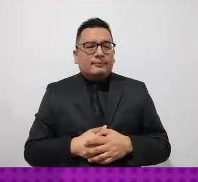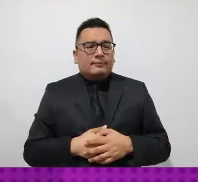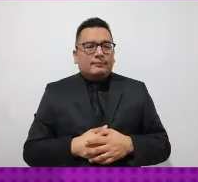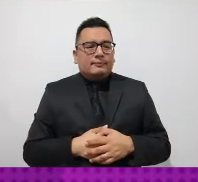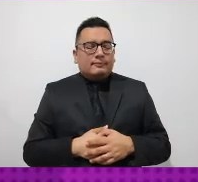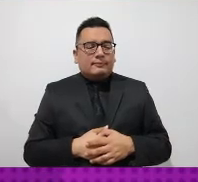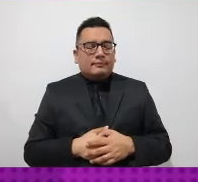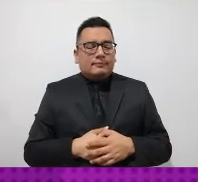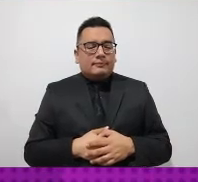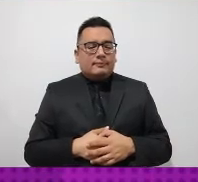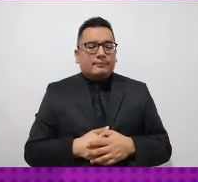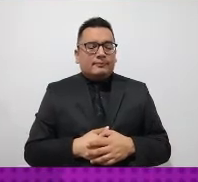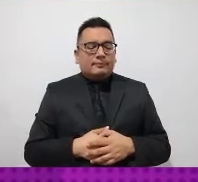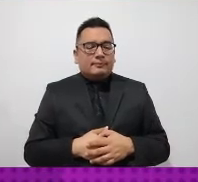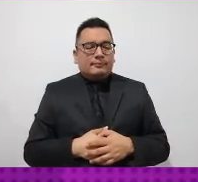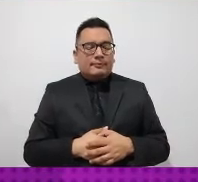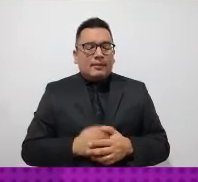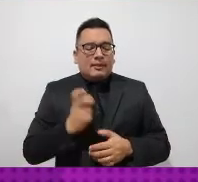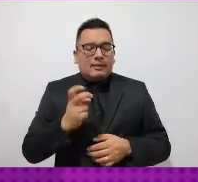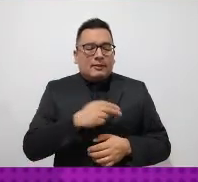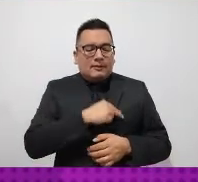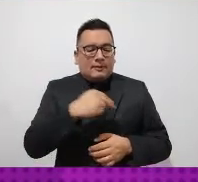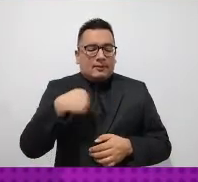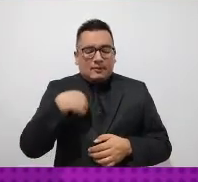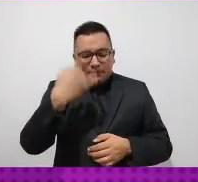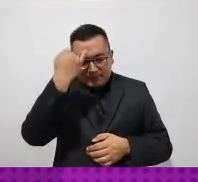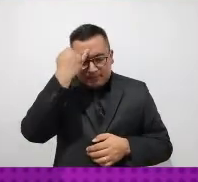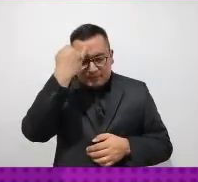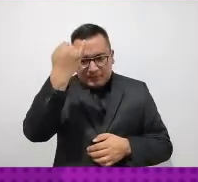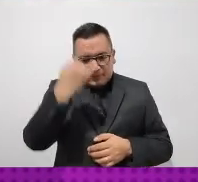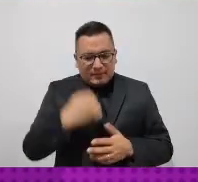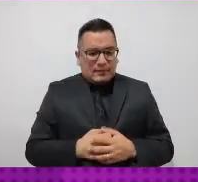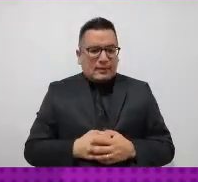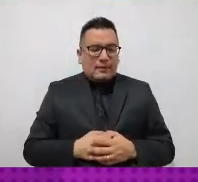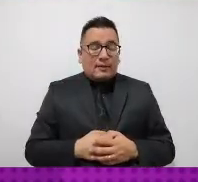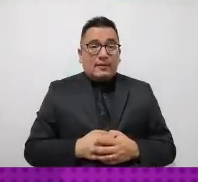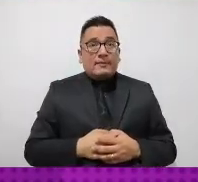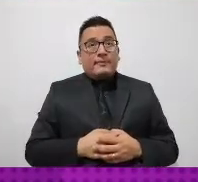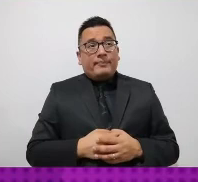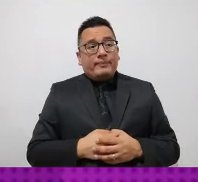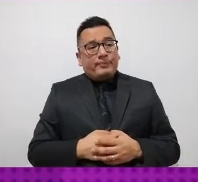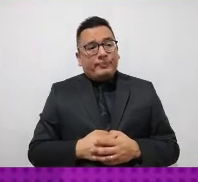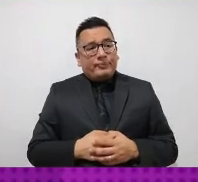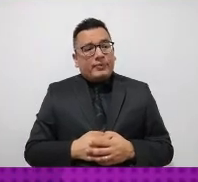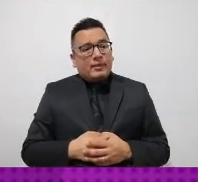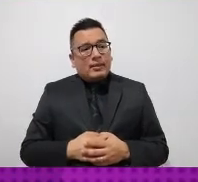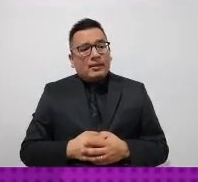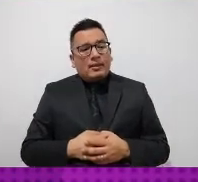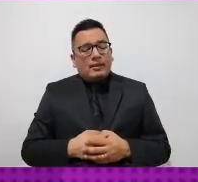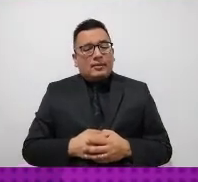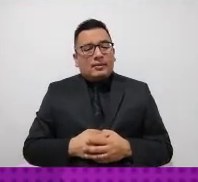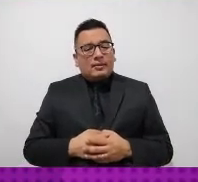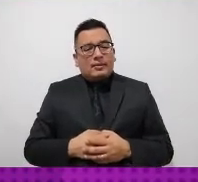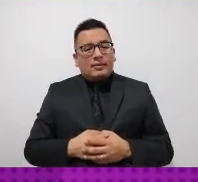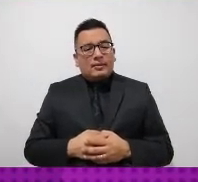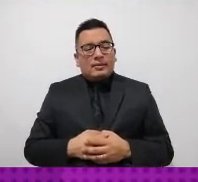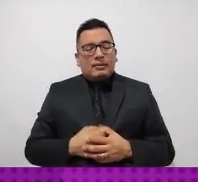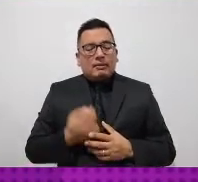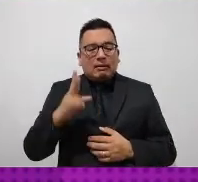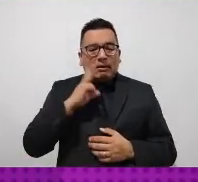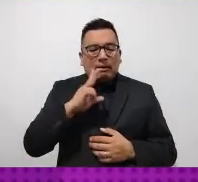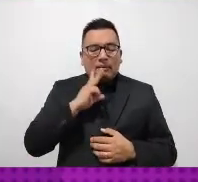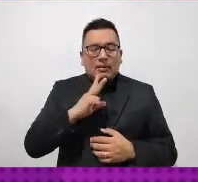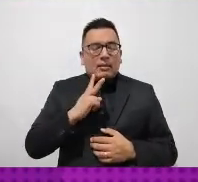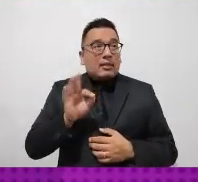de hecho, tenemos planeado antes de cualquier actividad y antes de cualquier curso que pudiéramos decirlo de esa manera, no que se